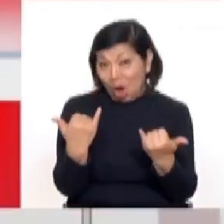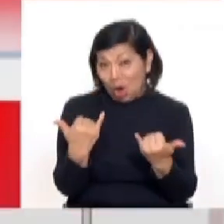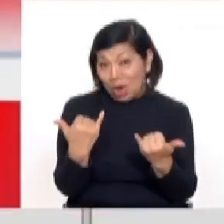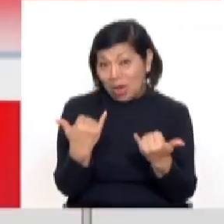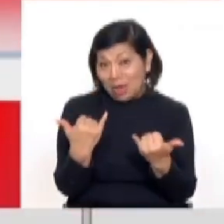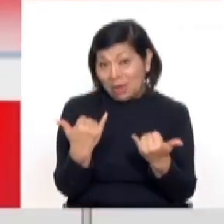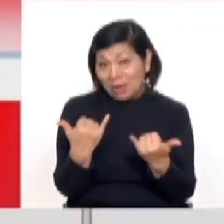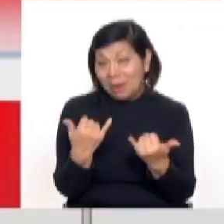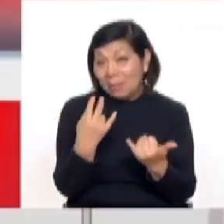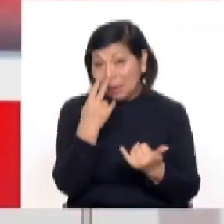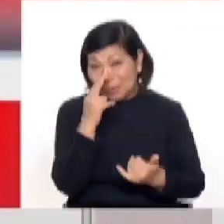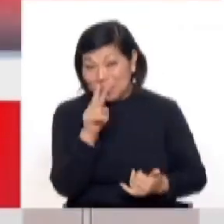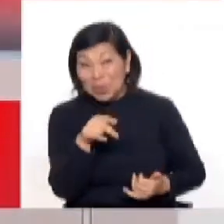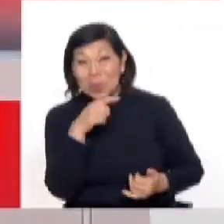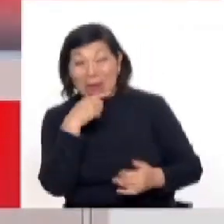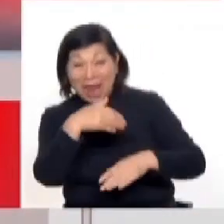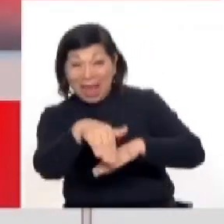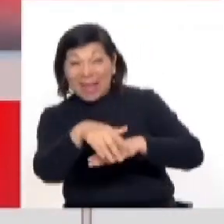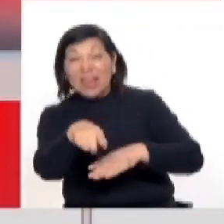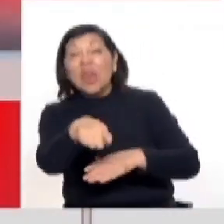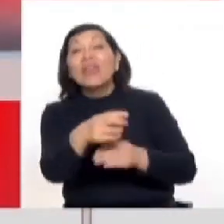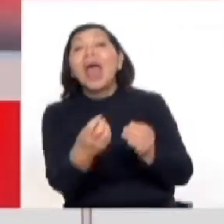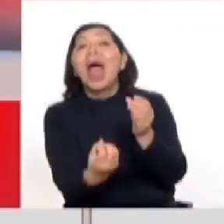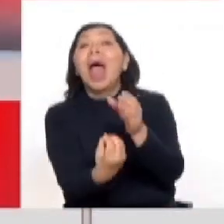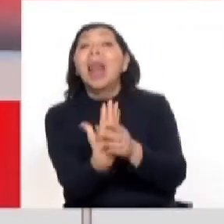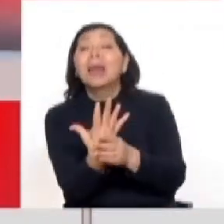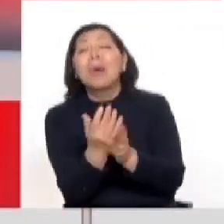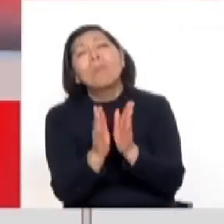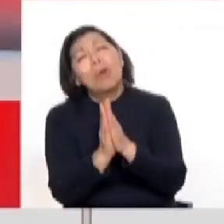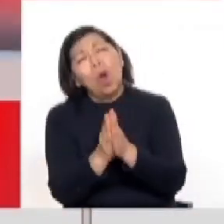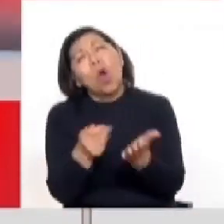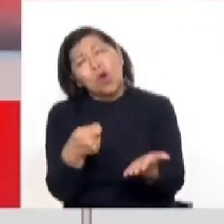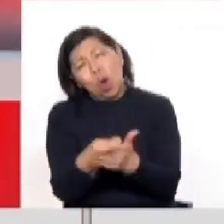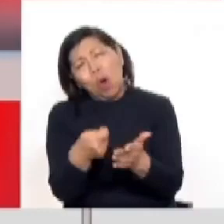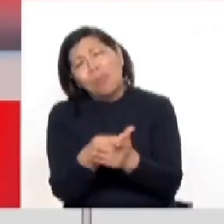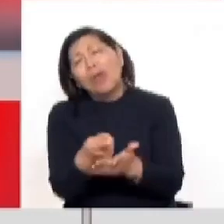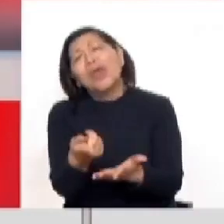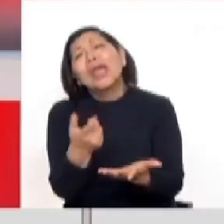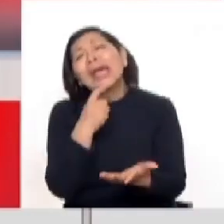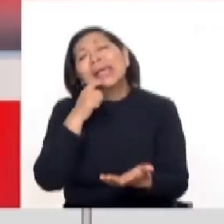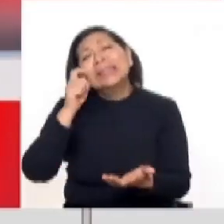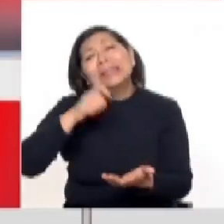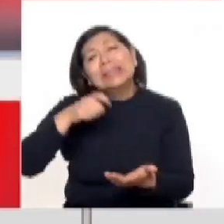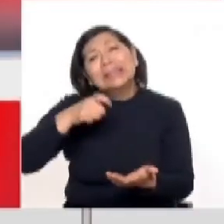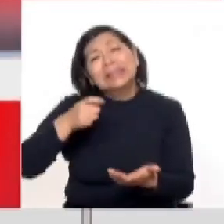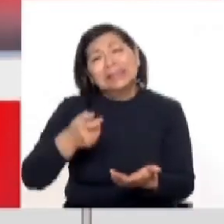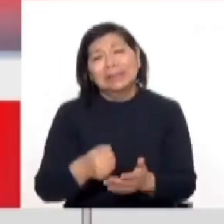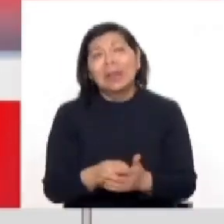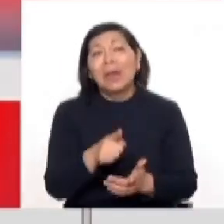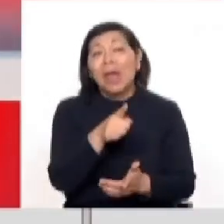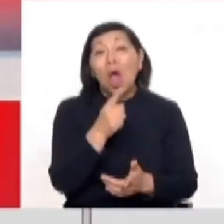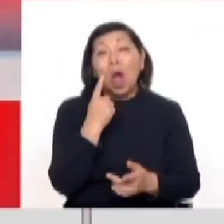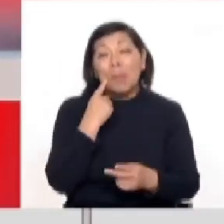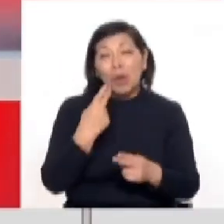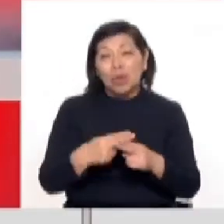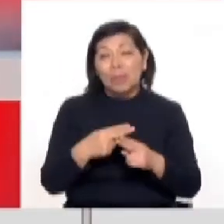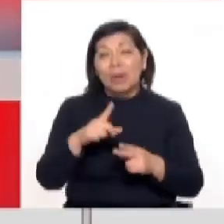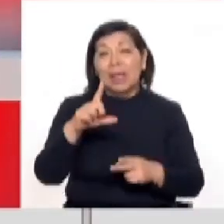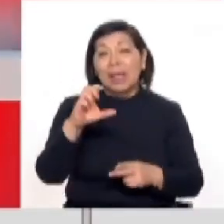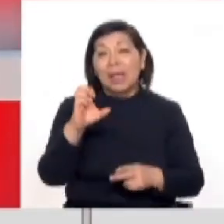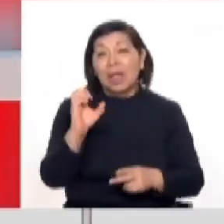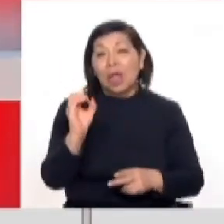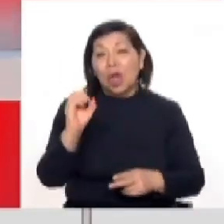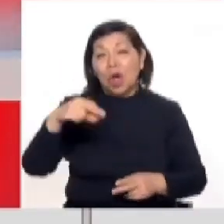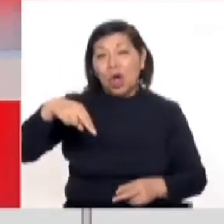momentos y que la vea en las calles vendiendo estos patitos, que le compren, que se sumen para que Leonardo pueda traer una medalla más a